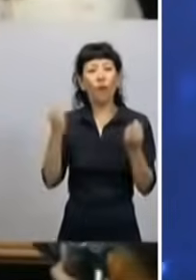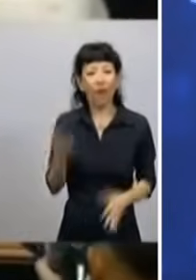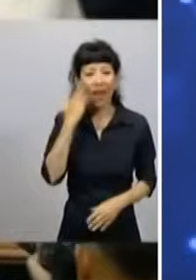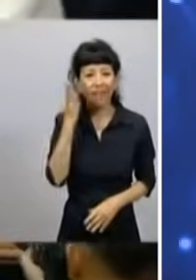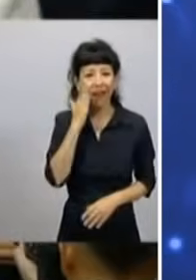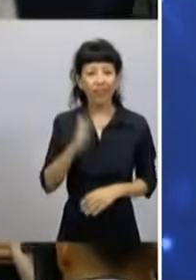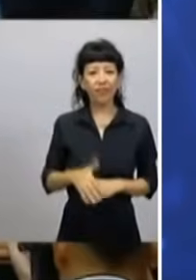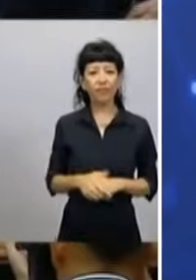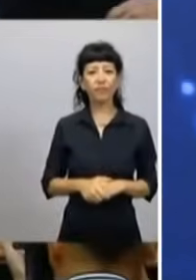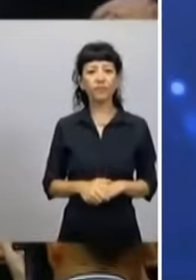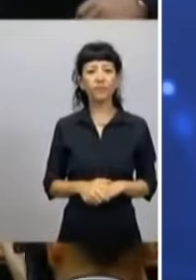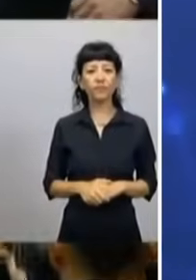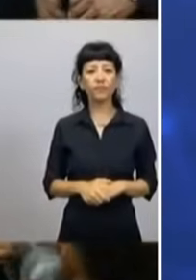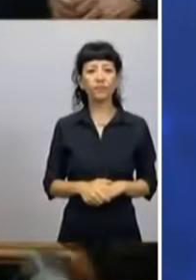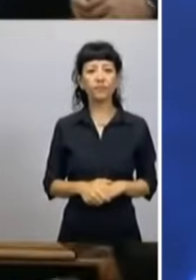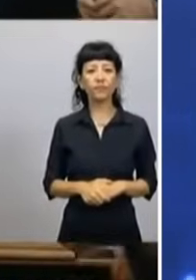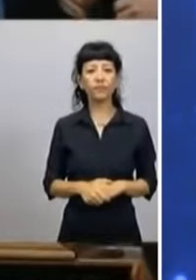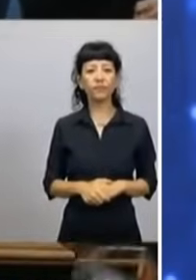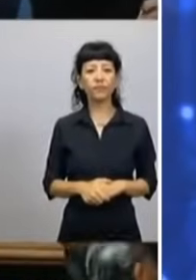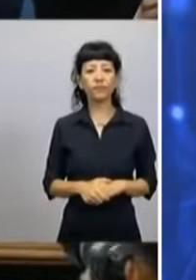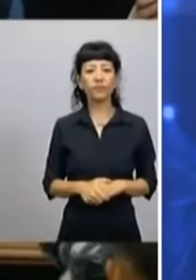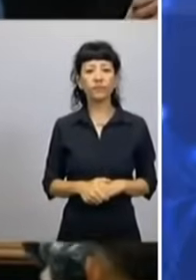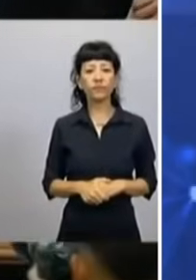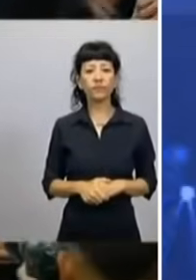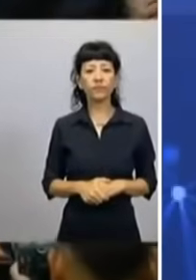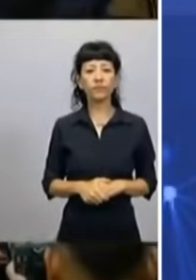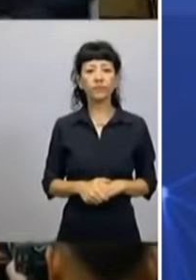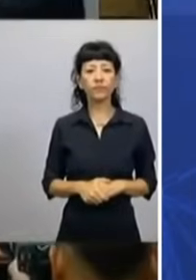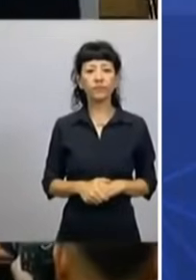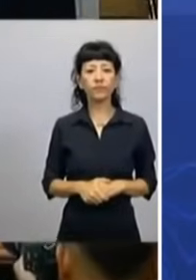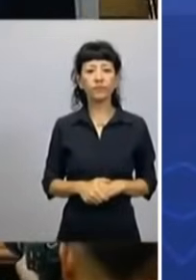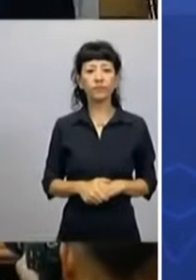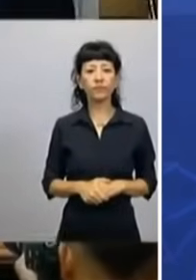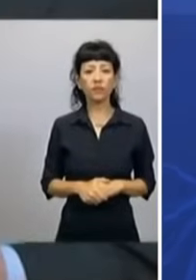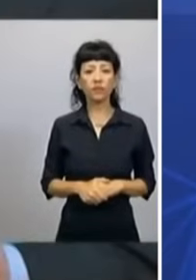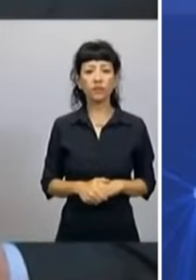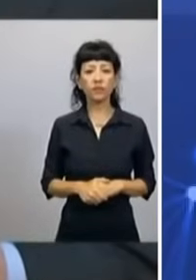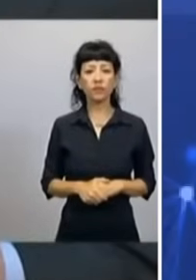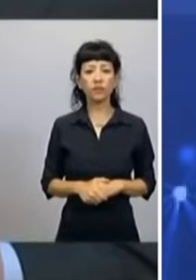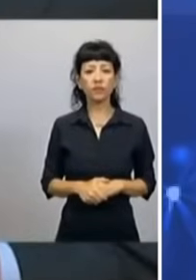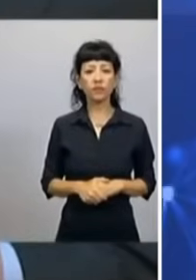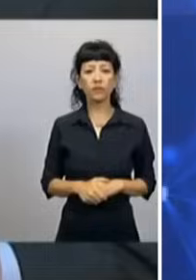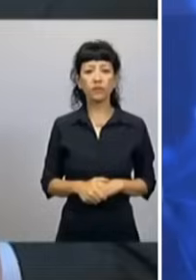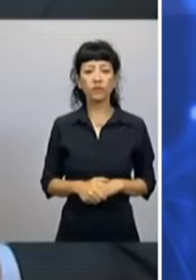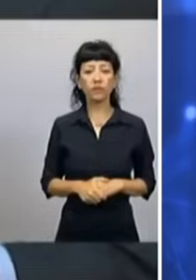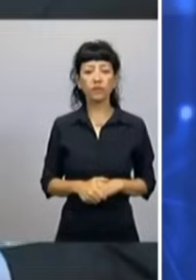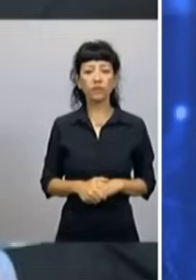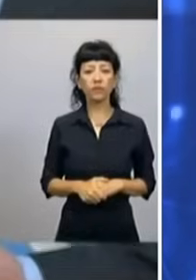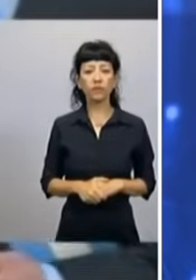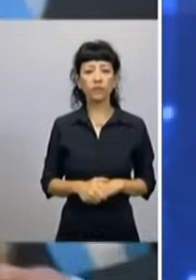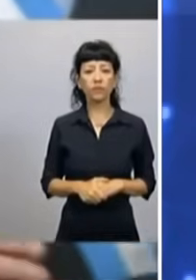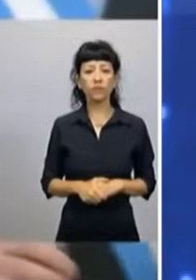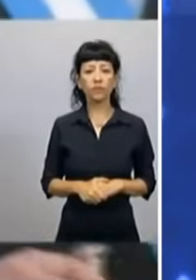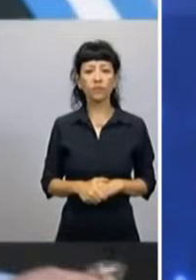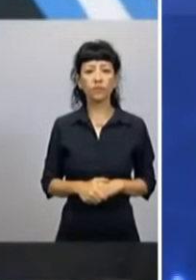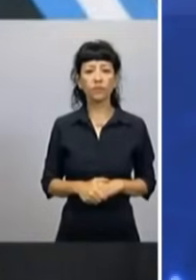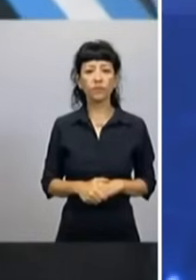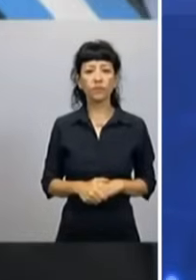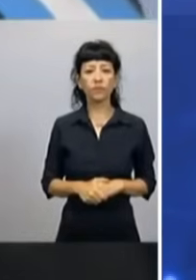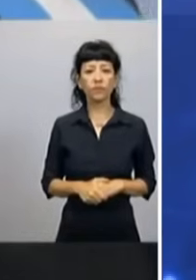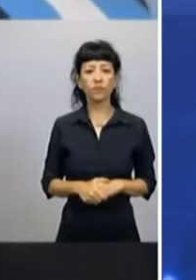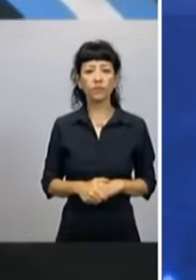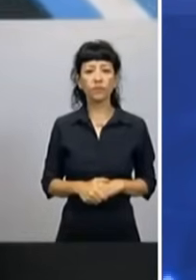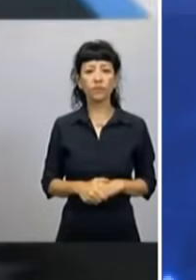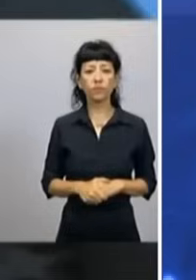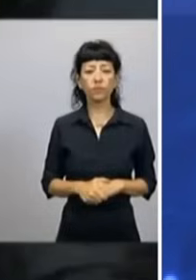necesitan de ser transformadas en ley y ser respaldadas por el Congreso, donde ya sabemos que Milei no tiene ningún tipo